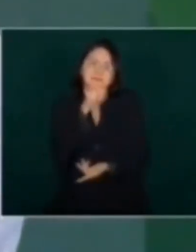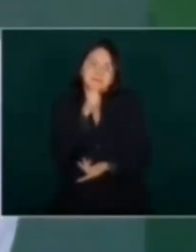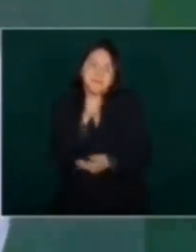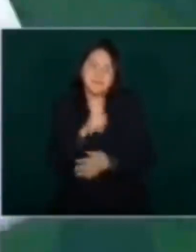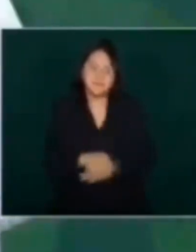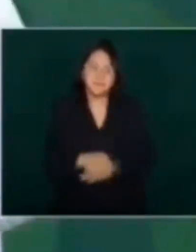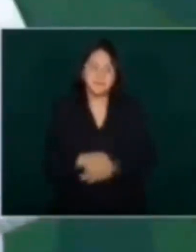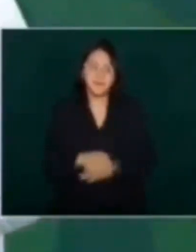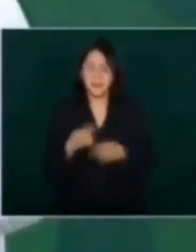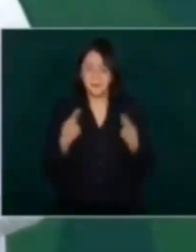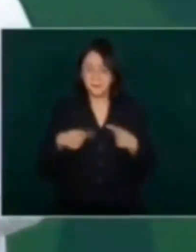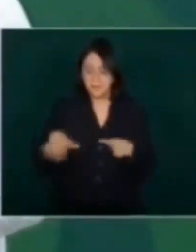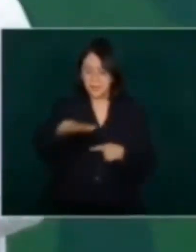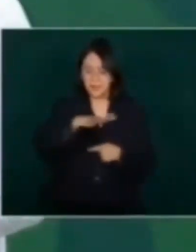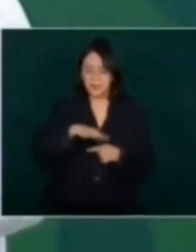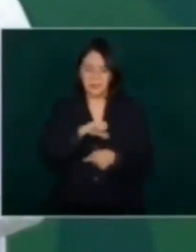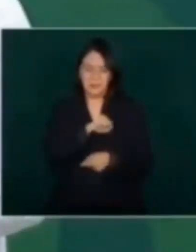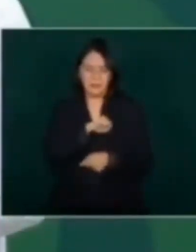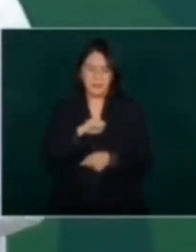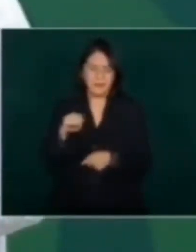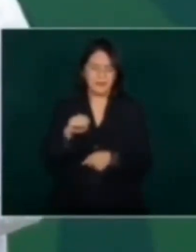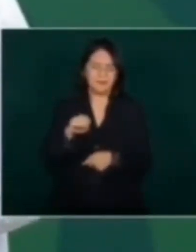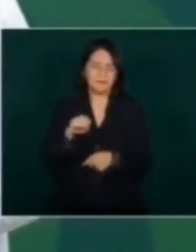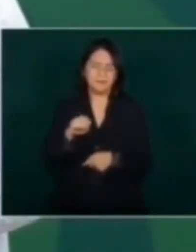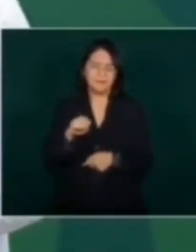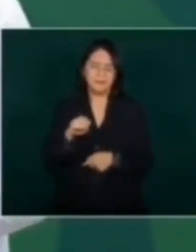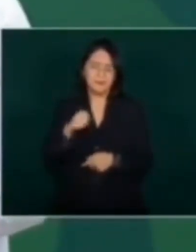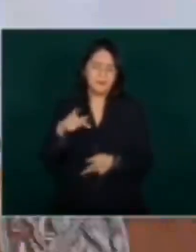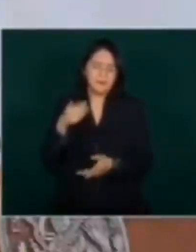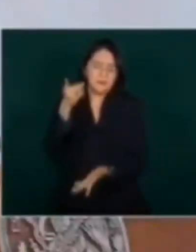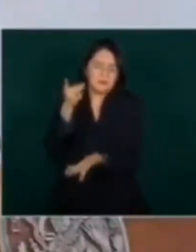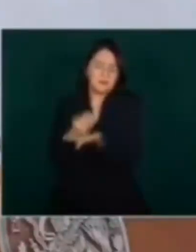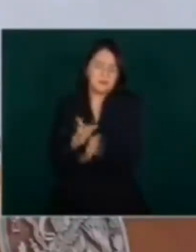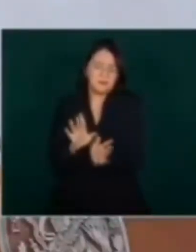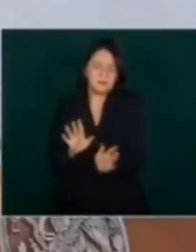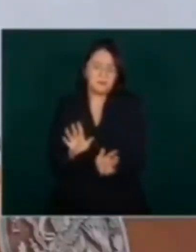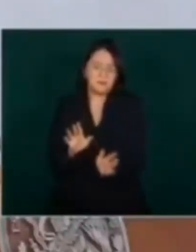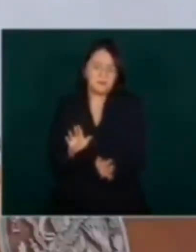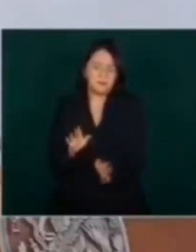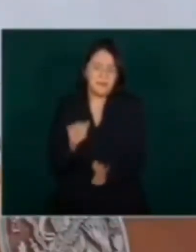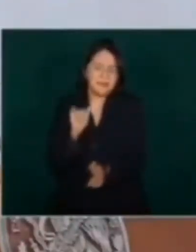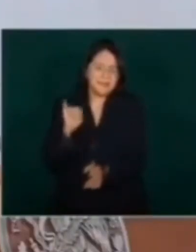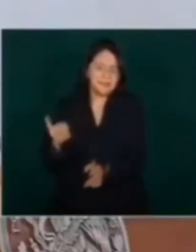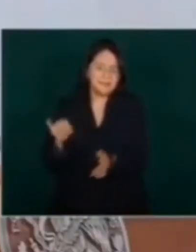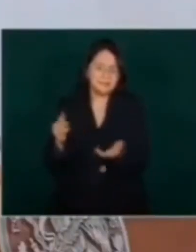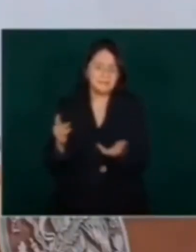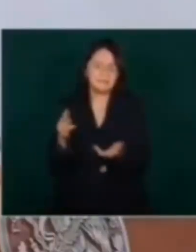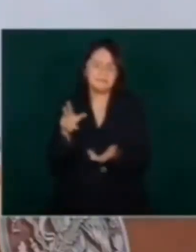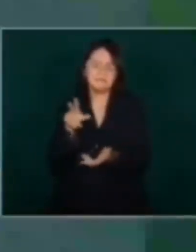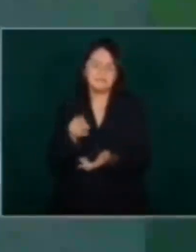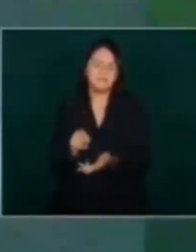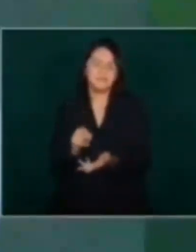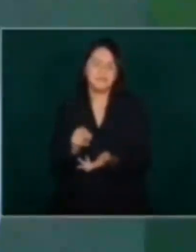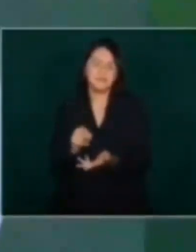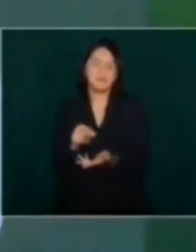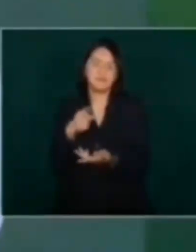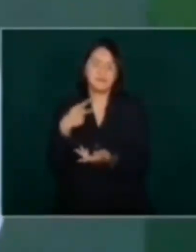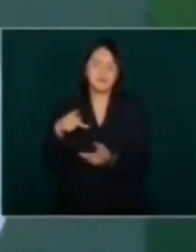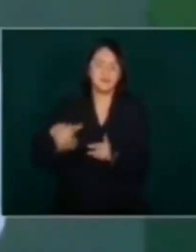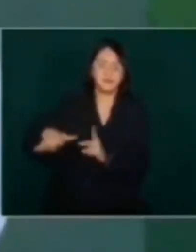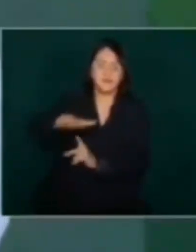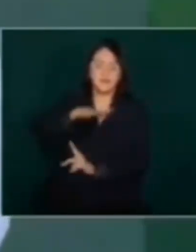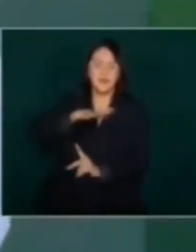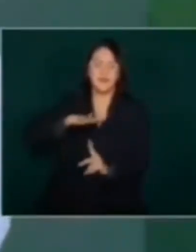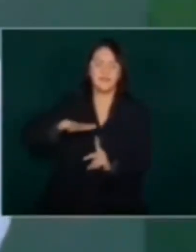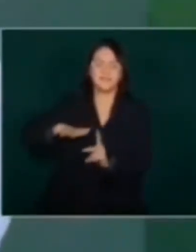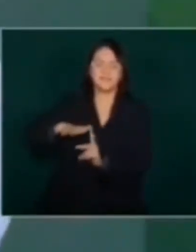La gente no es mala por naturaleza, son las circunstancias